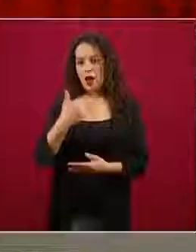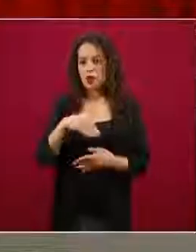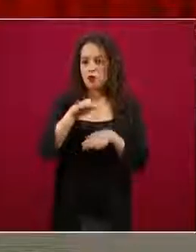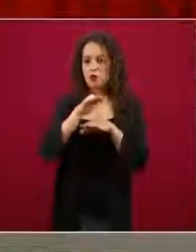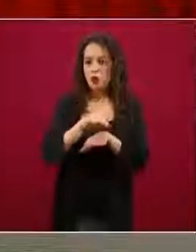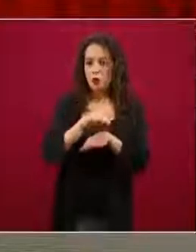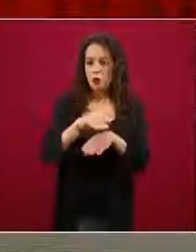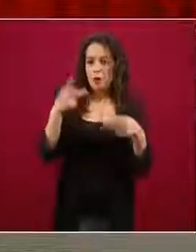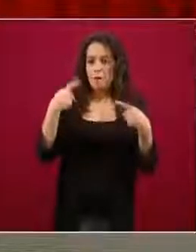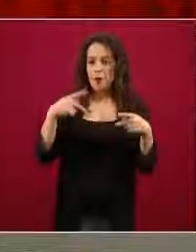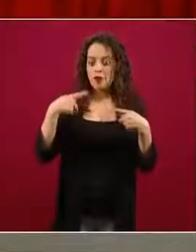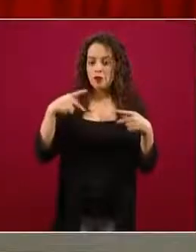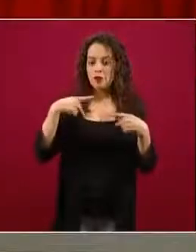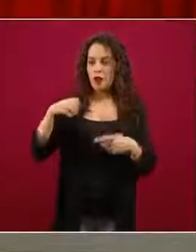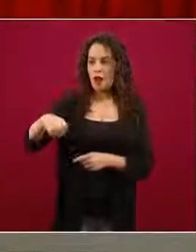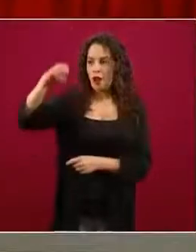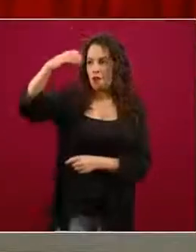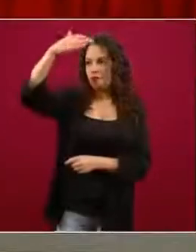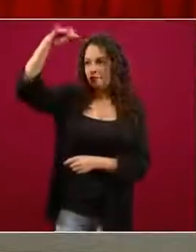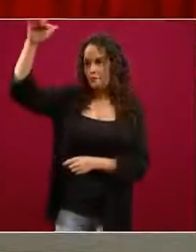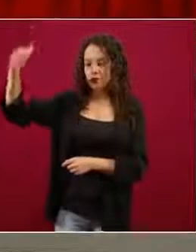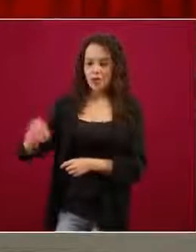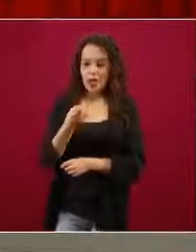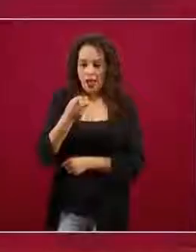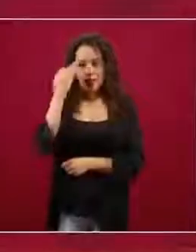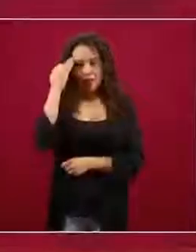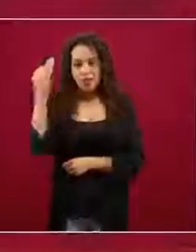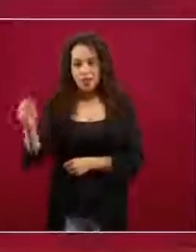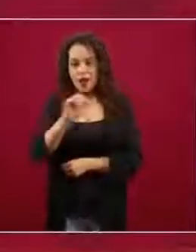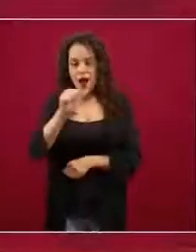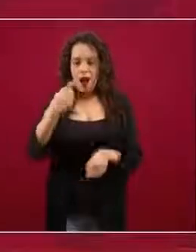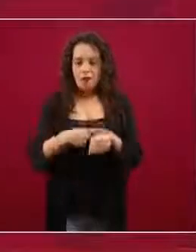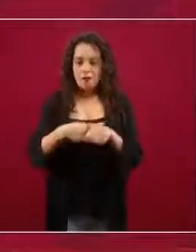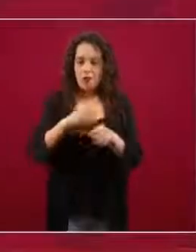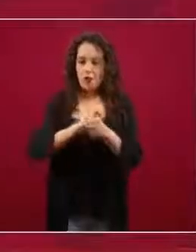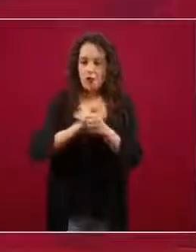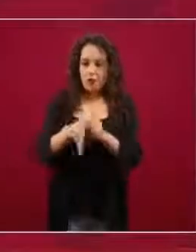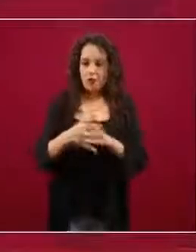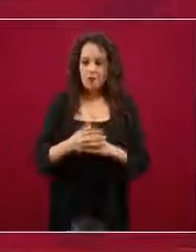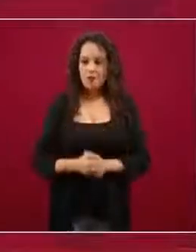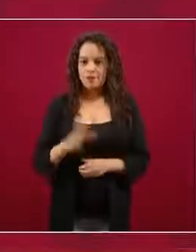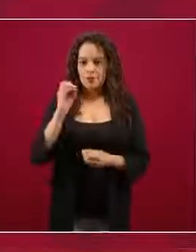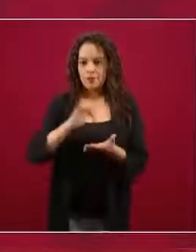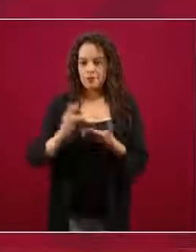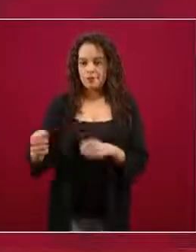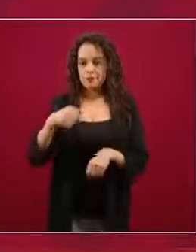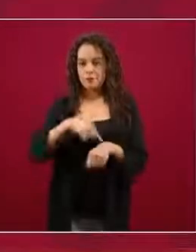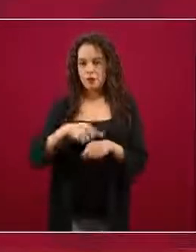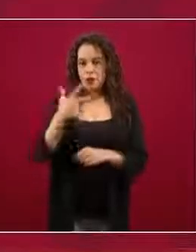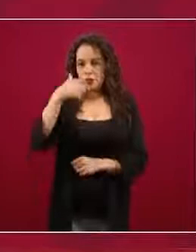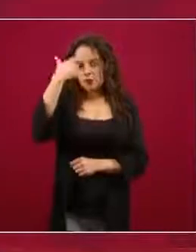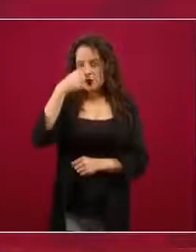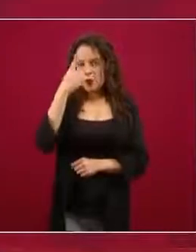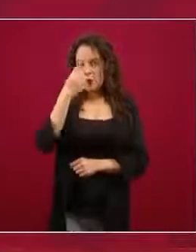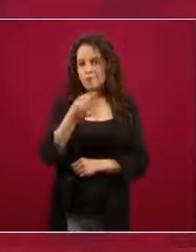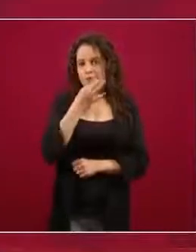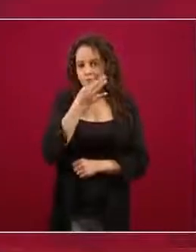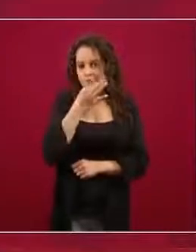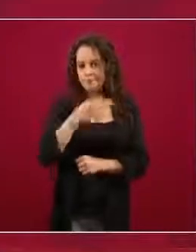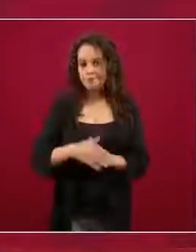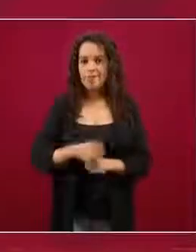mayores durante COVID. Muchas gracias, 20 horas, un minuto, y mañana empezamos respondiendo lo de Daniel y